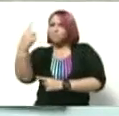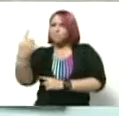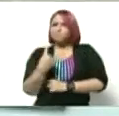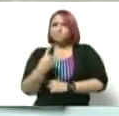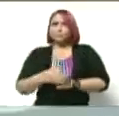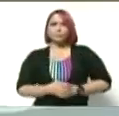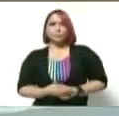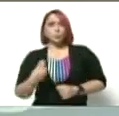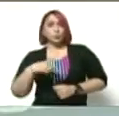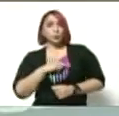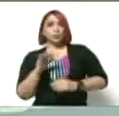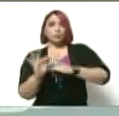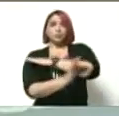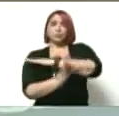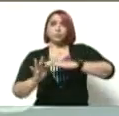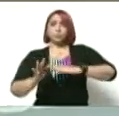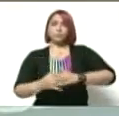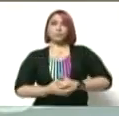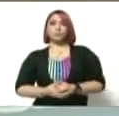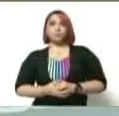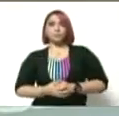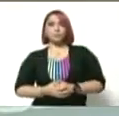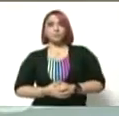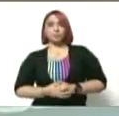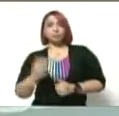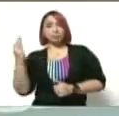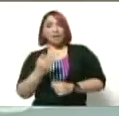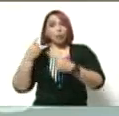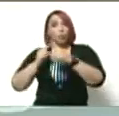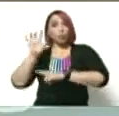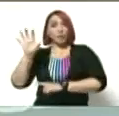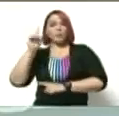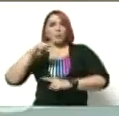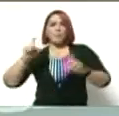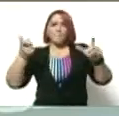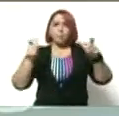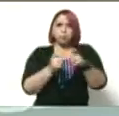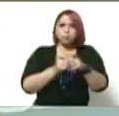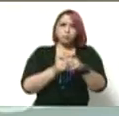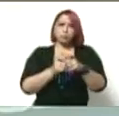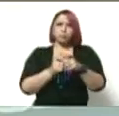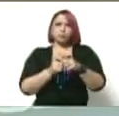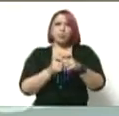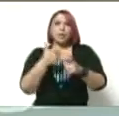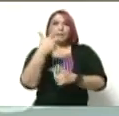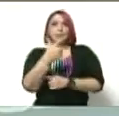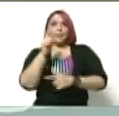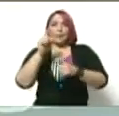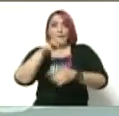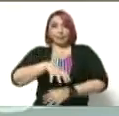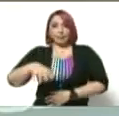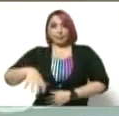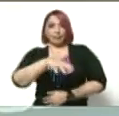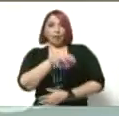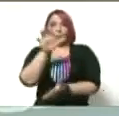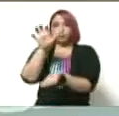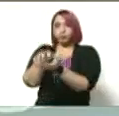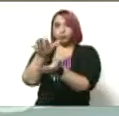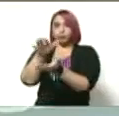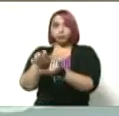nuestro a nuestro territorio y tenemos reducción de casos en tres entidades nueva esparta